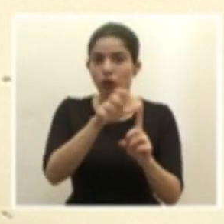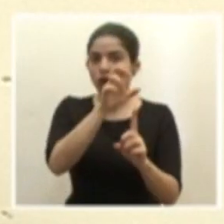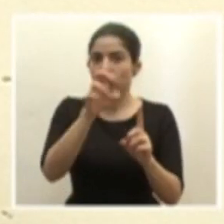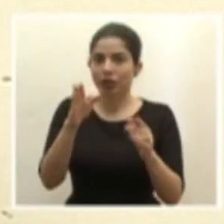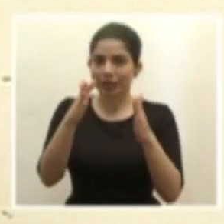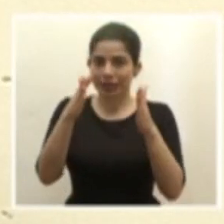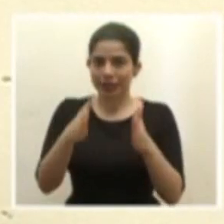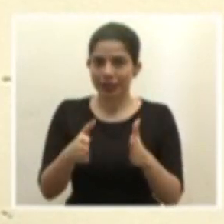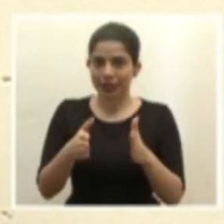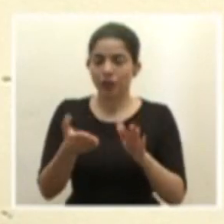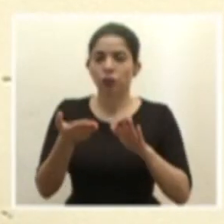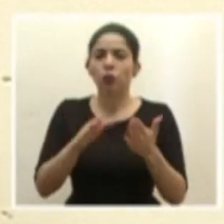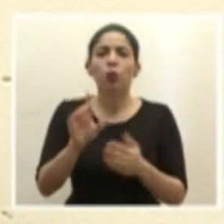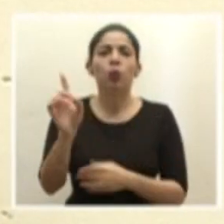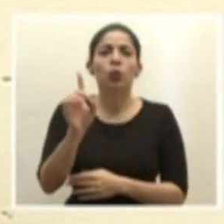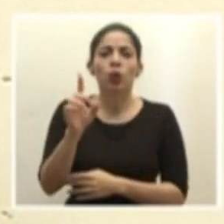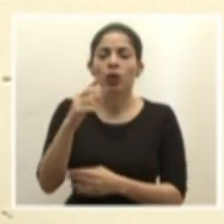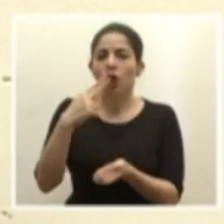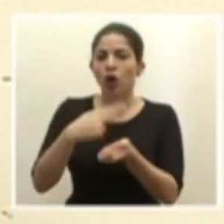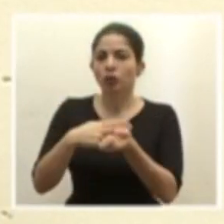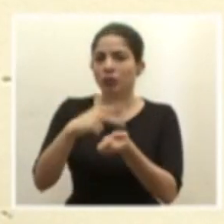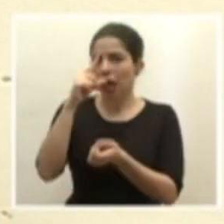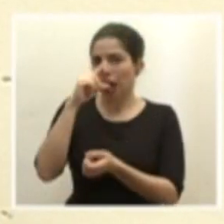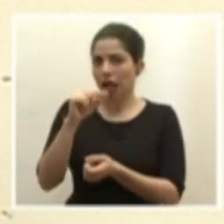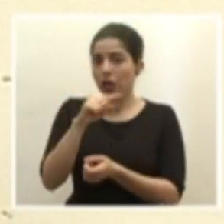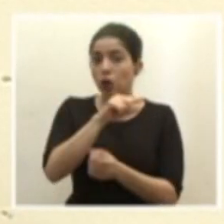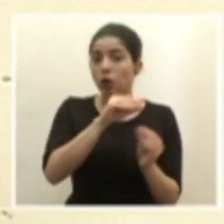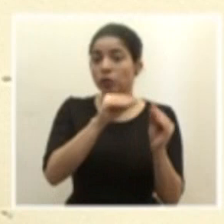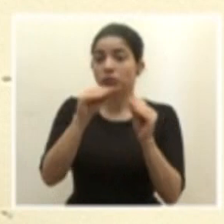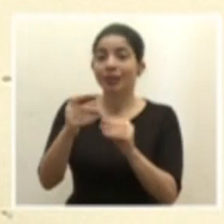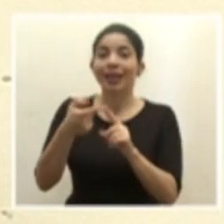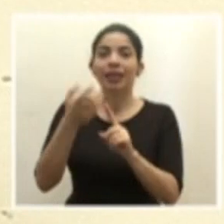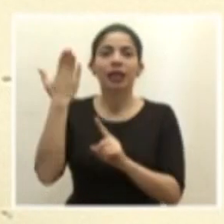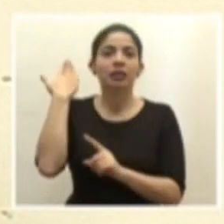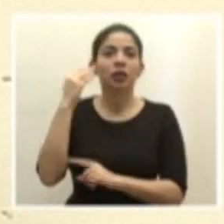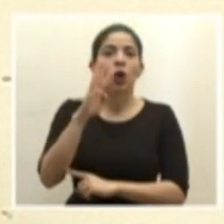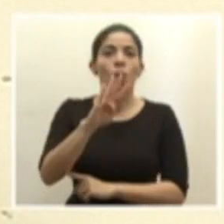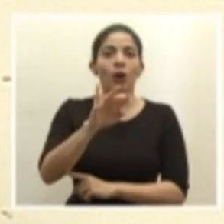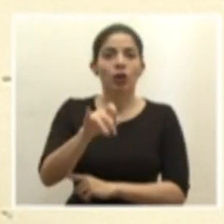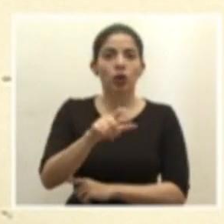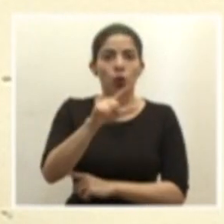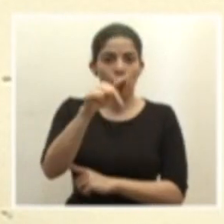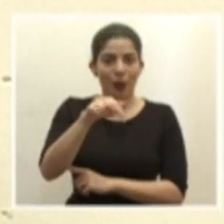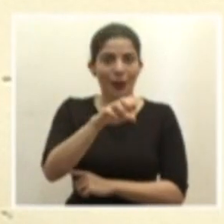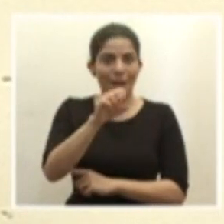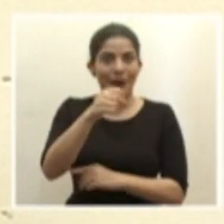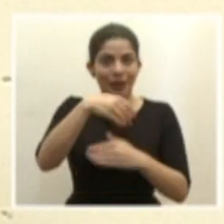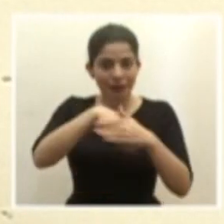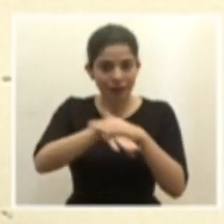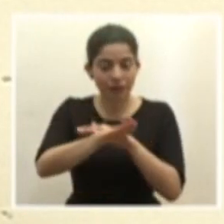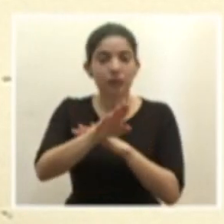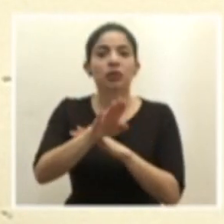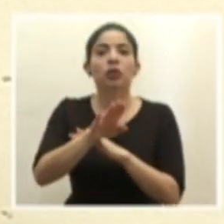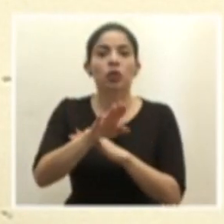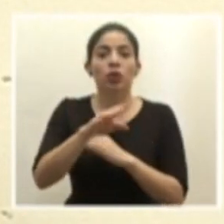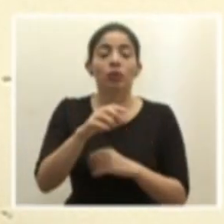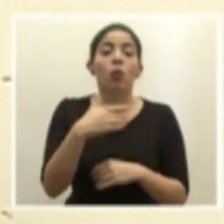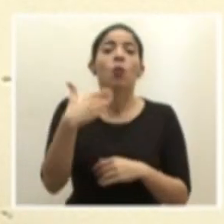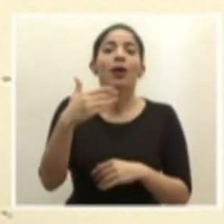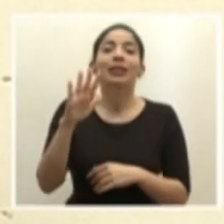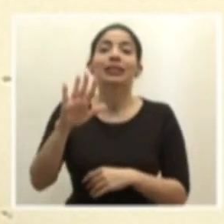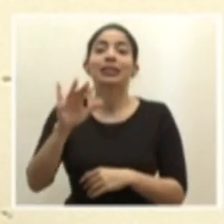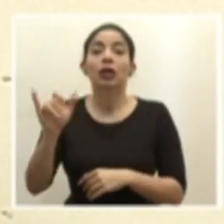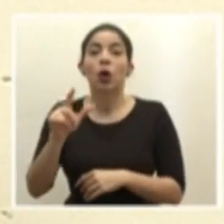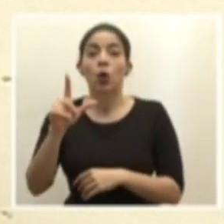El deceso se dio en el Calderón Guardia, se encontraba internada desde el 4 de julio de este mes. Fue diagnosticada con COVID el 5 de